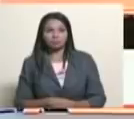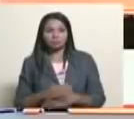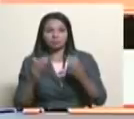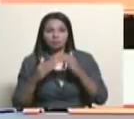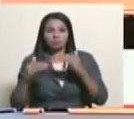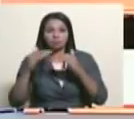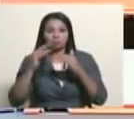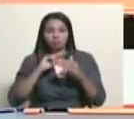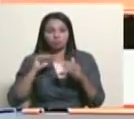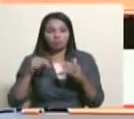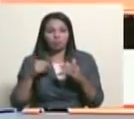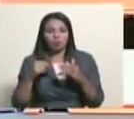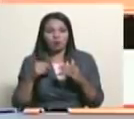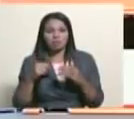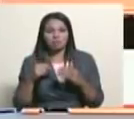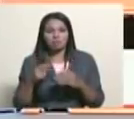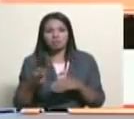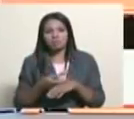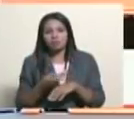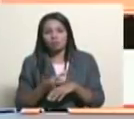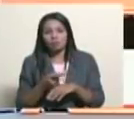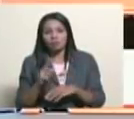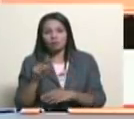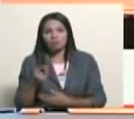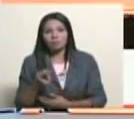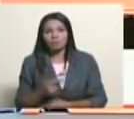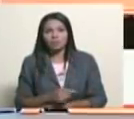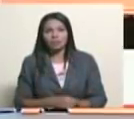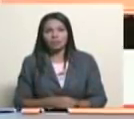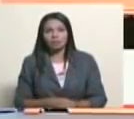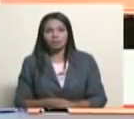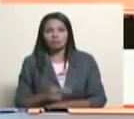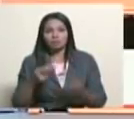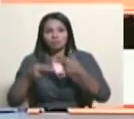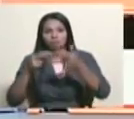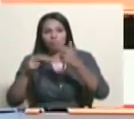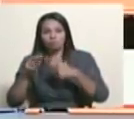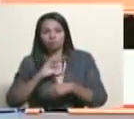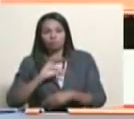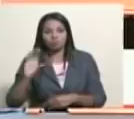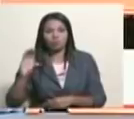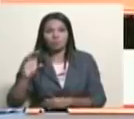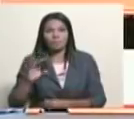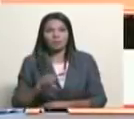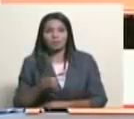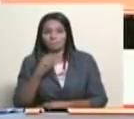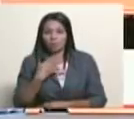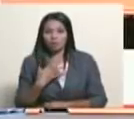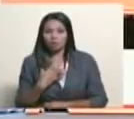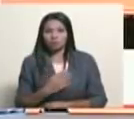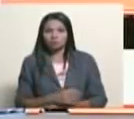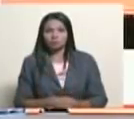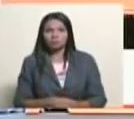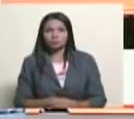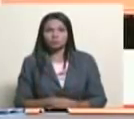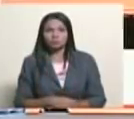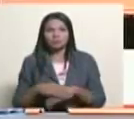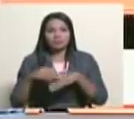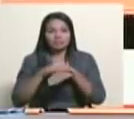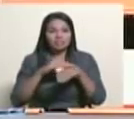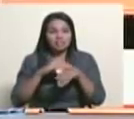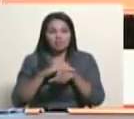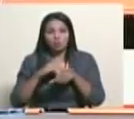nuestra capacidad de gobernar y de construir nuestro país. Bueno, camaradas, disculpen